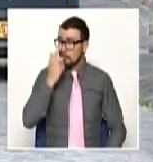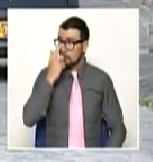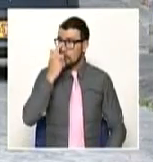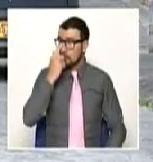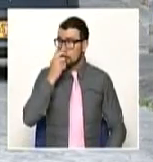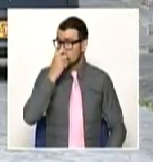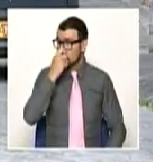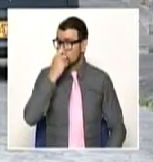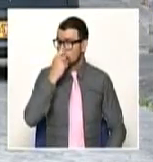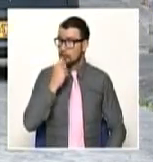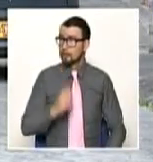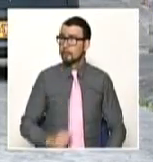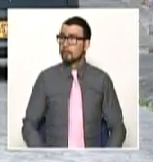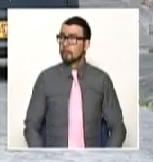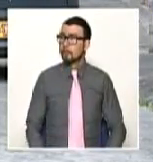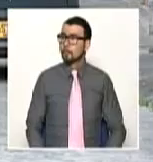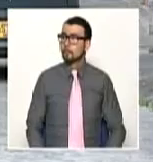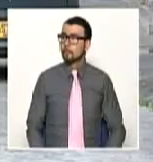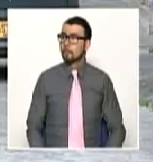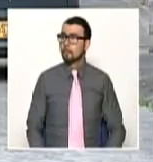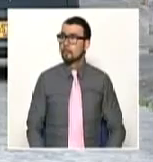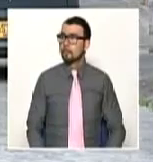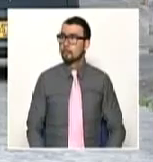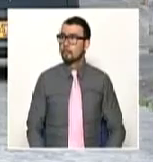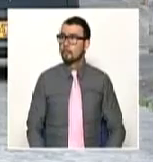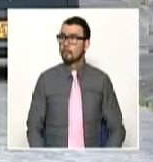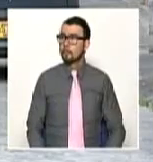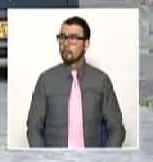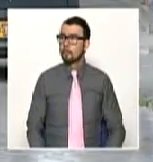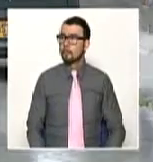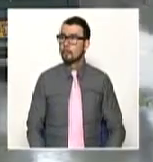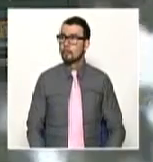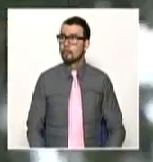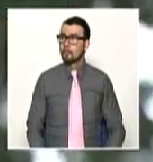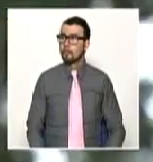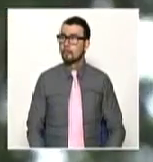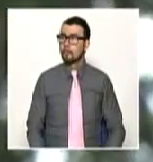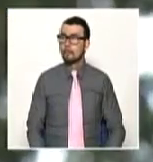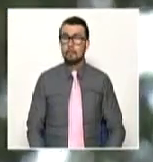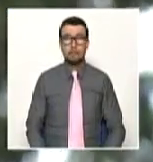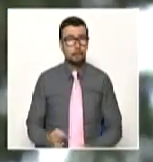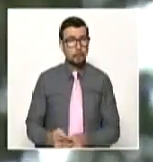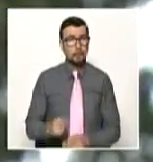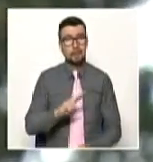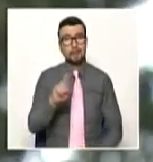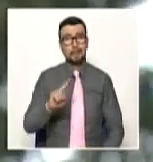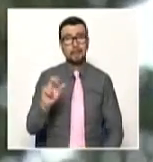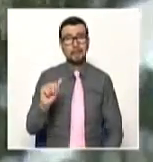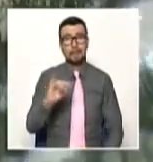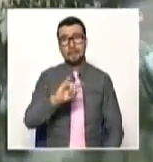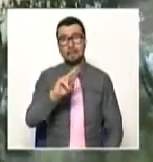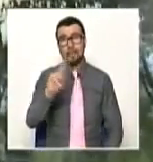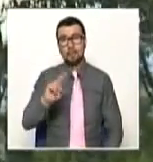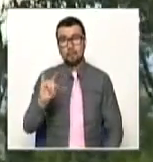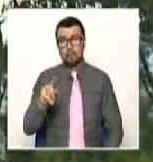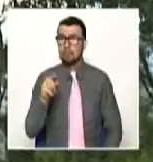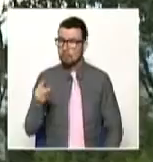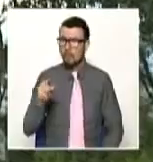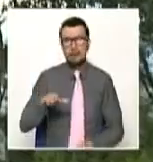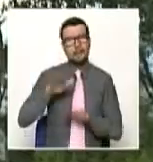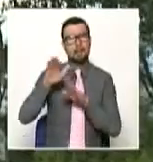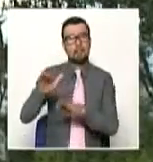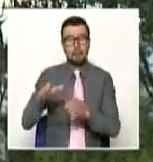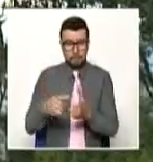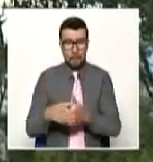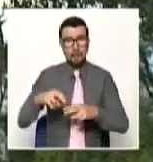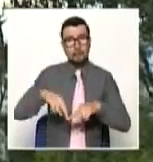Sasu es un artista representante del género urbano que